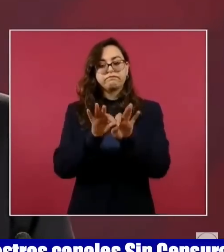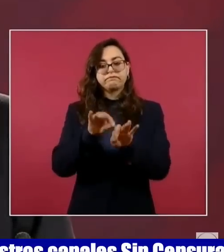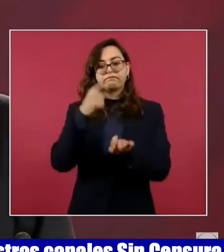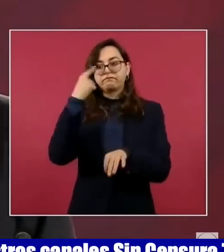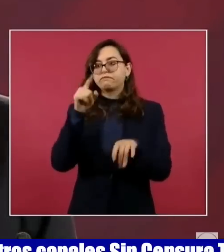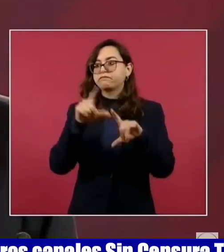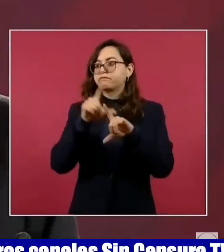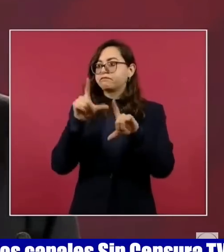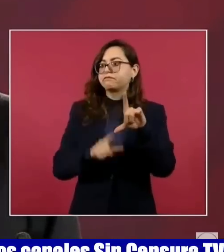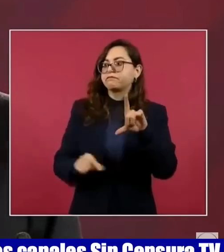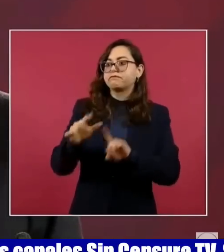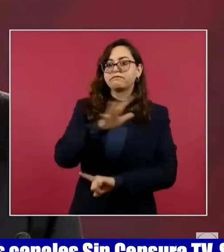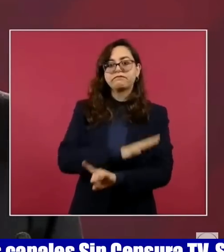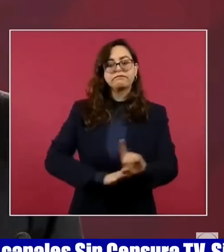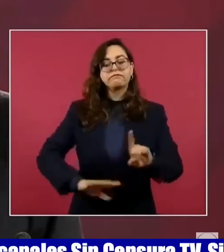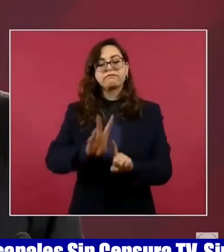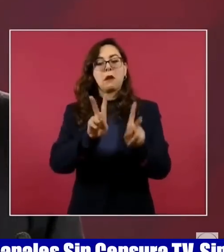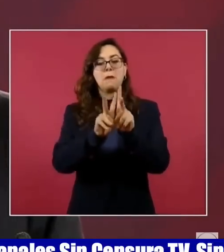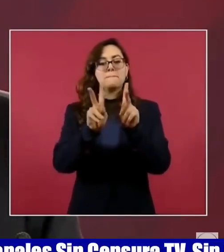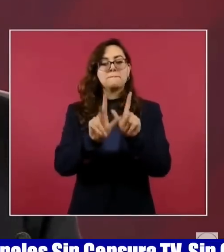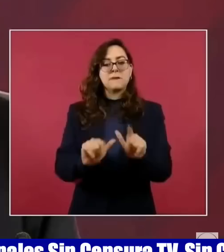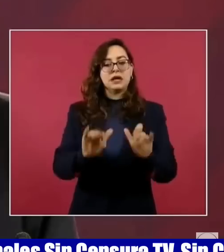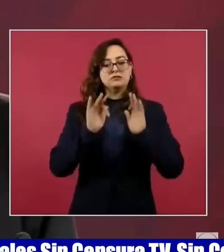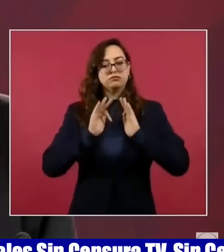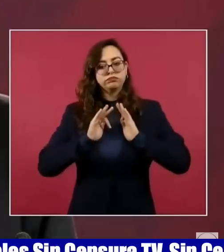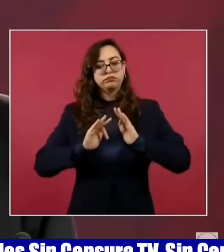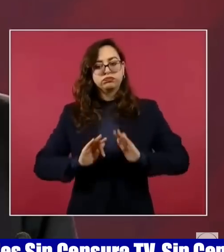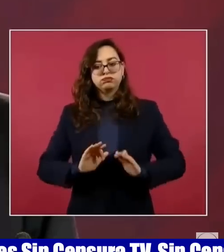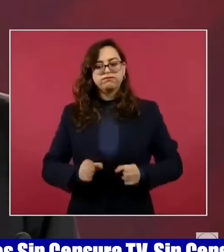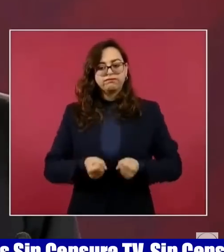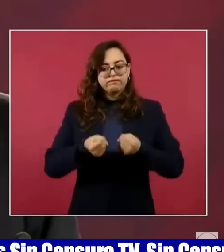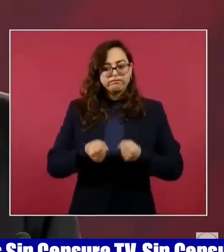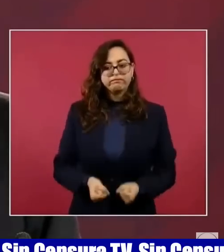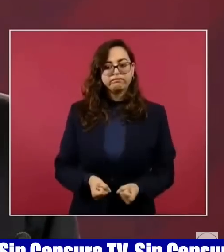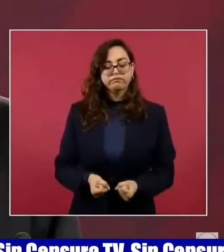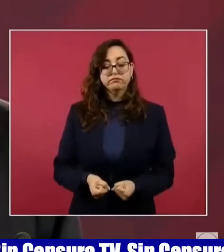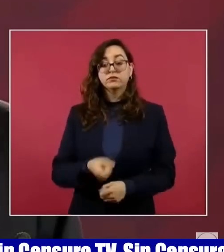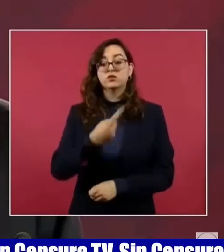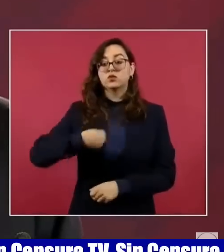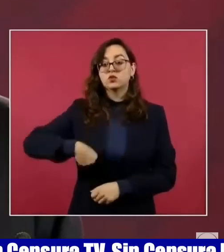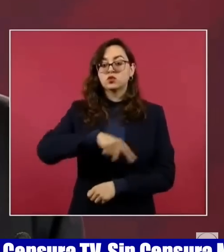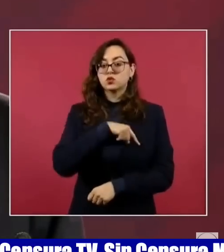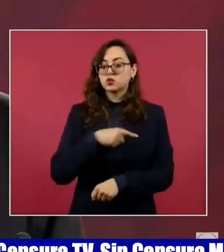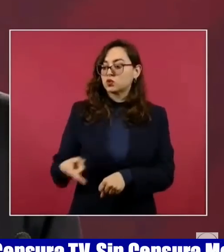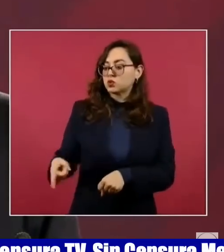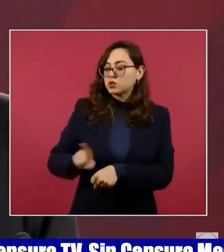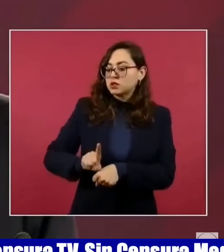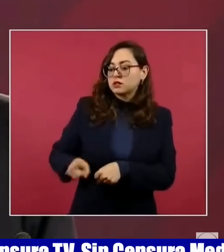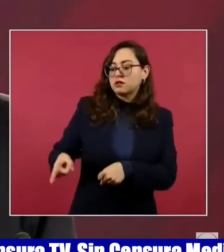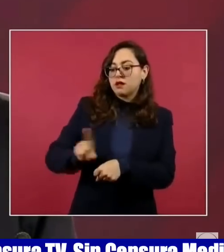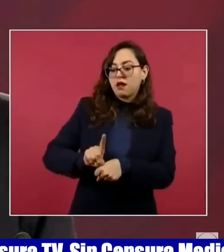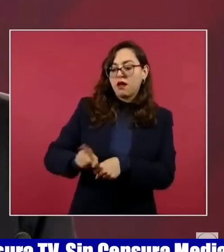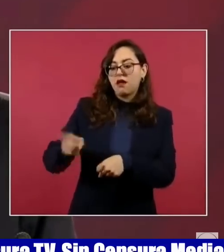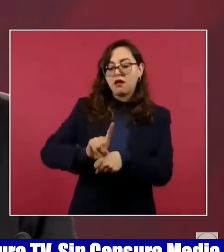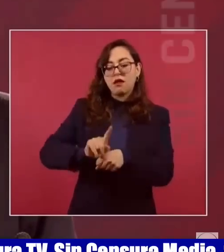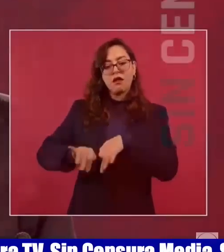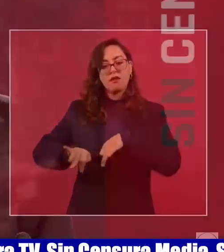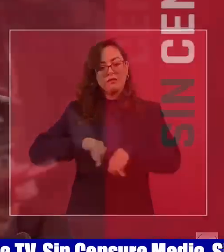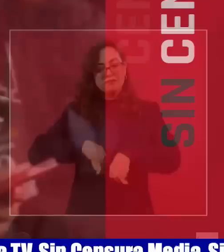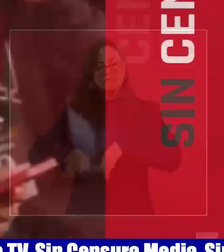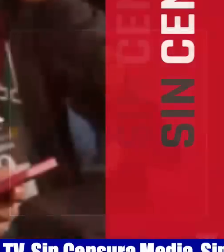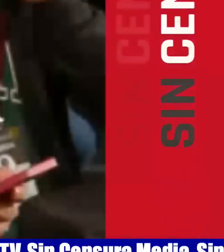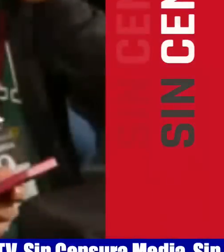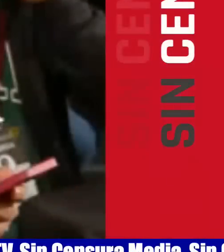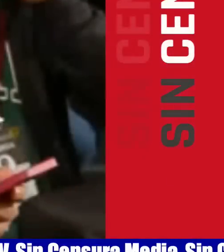impuestos. Dalila Escobar le recrimina a López Obrador que no haya felicitado o reconocido a la ministra